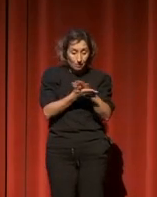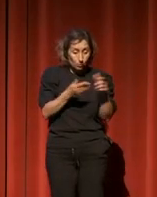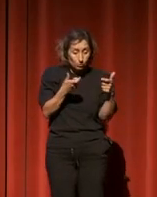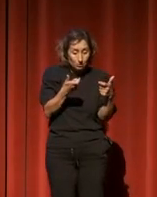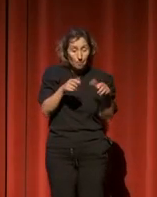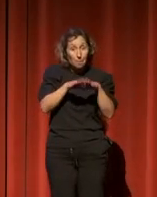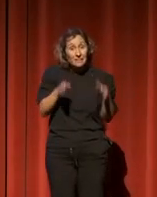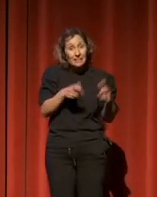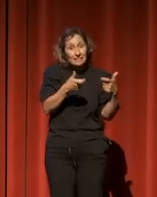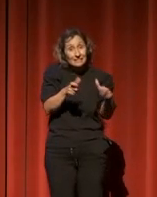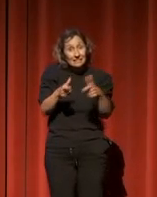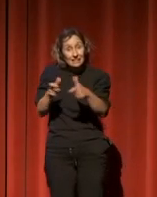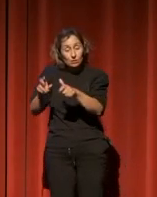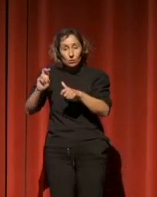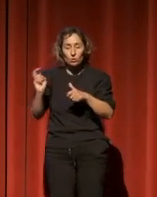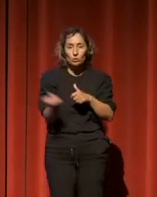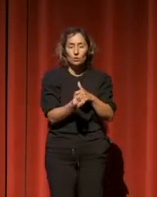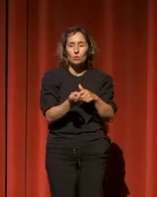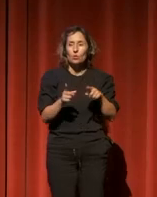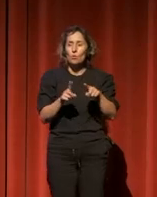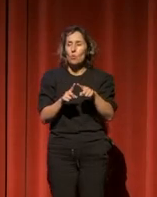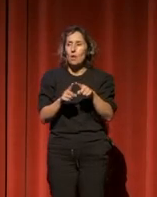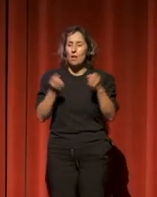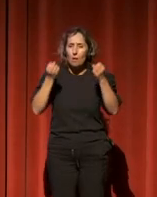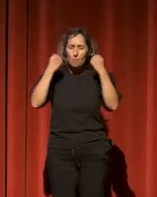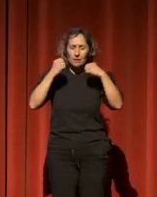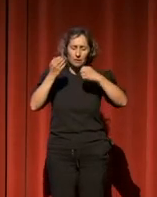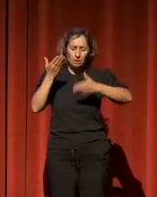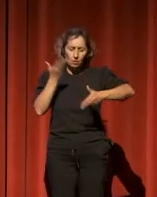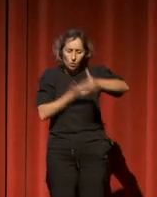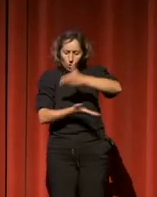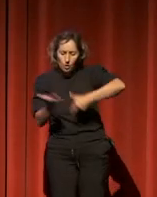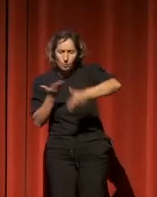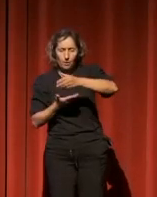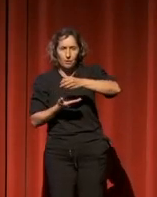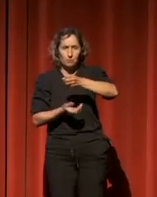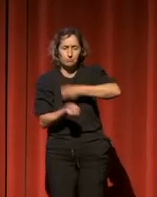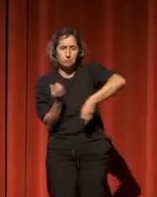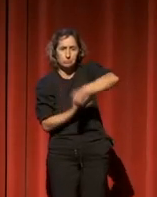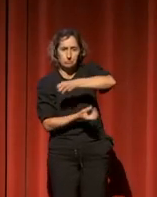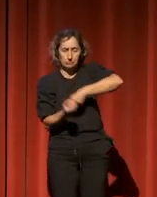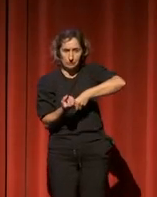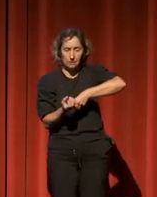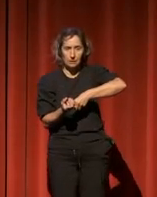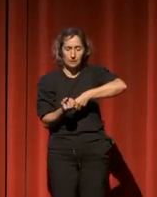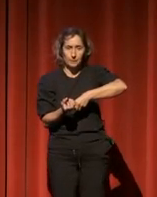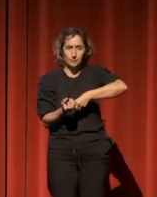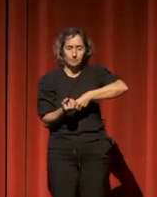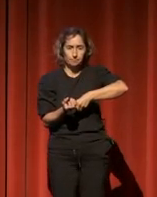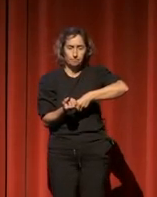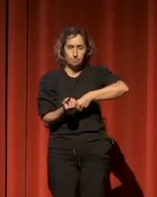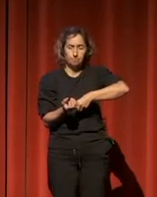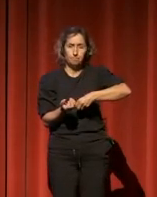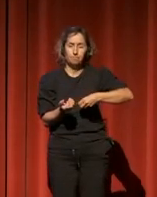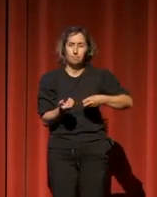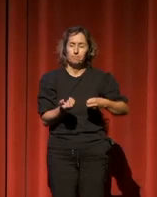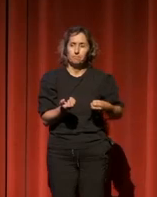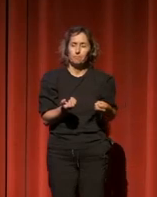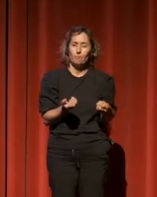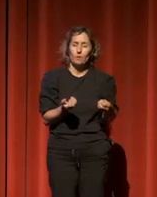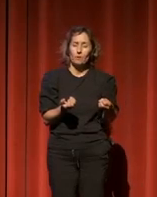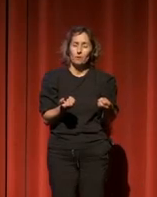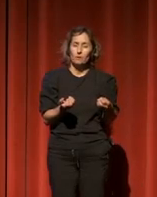como aquellas prácticas un poco de colaboración cooperación entre eh eh diferentes